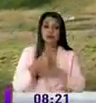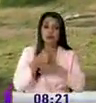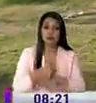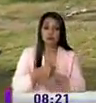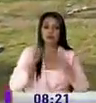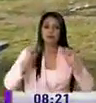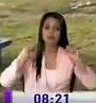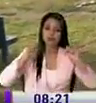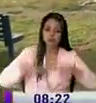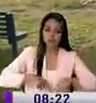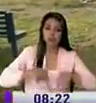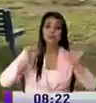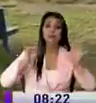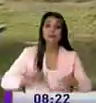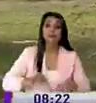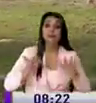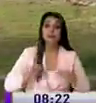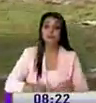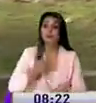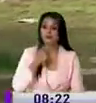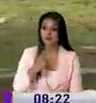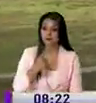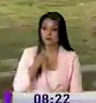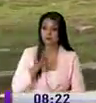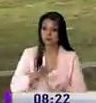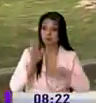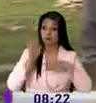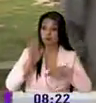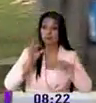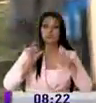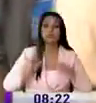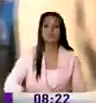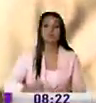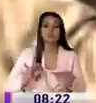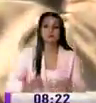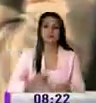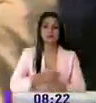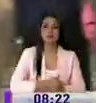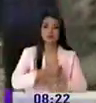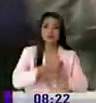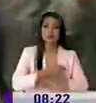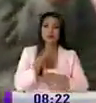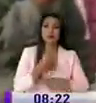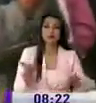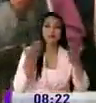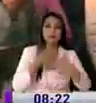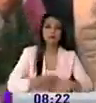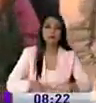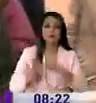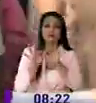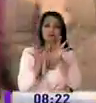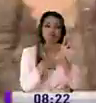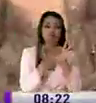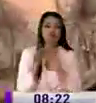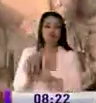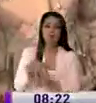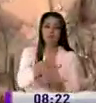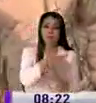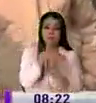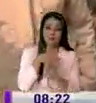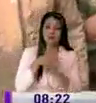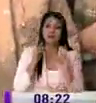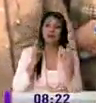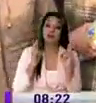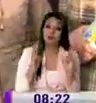para también 7 meses, dice la vecina que les ha dicho, pues la autoridad que va a durar los trabajos en este sector. Así